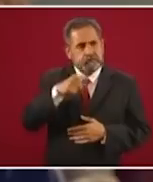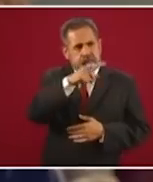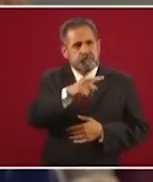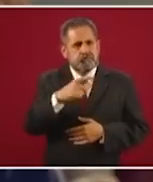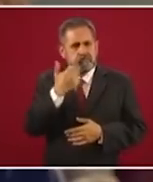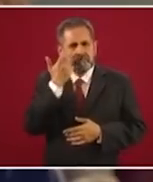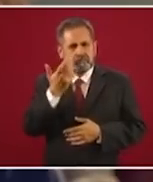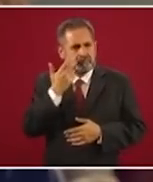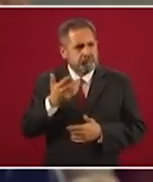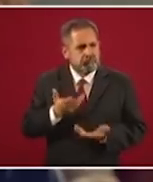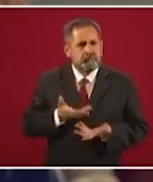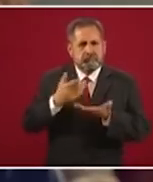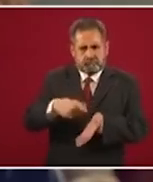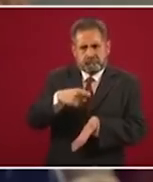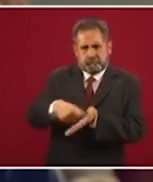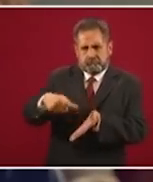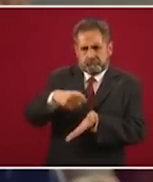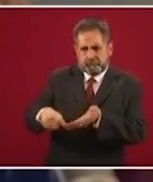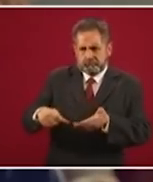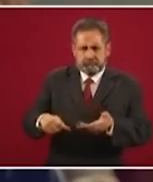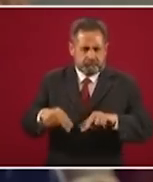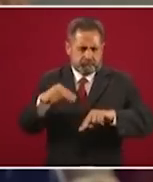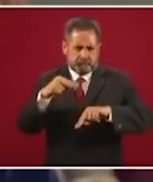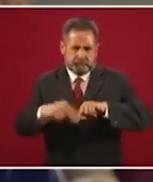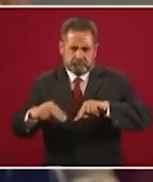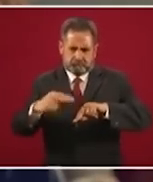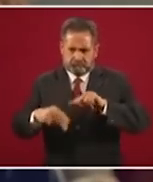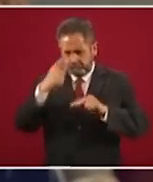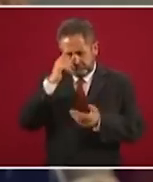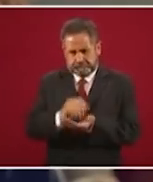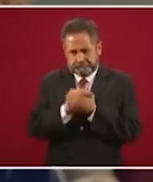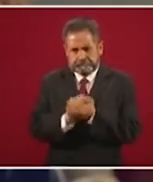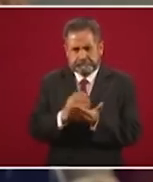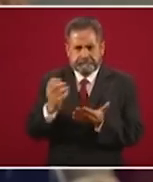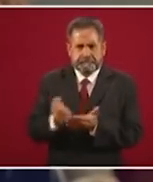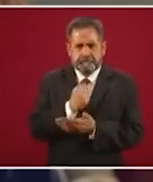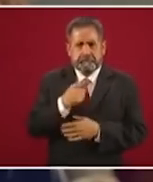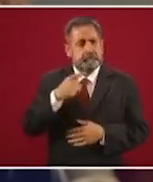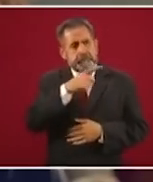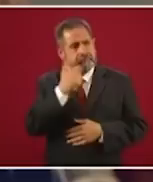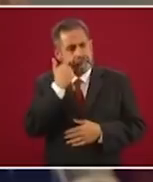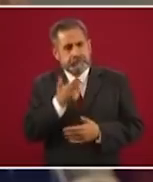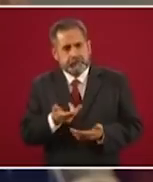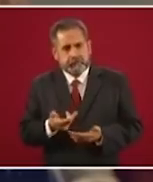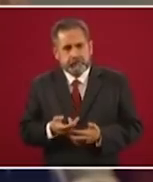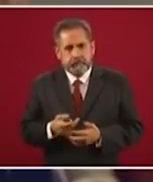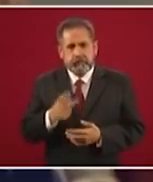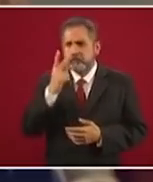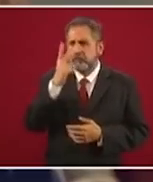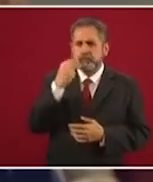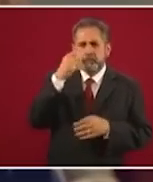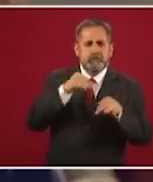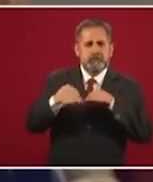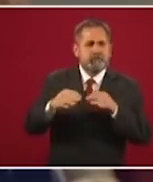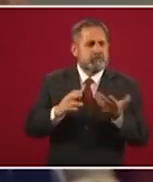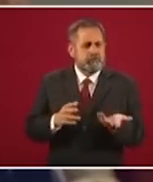estarían dispuestos a comprar un pedazo para la rifa, que a ellos les significaría 2 horas de trabajo.